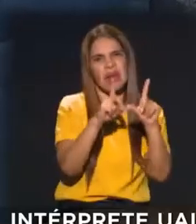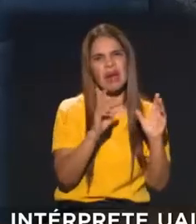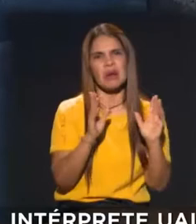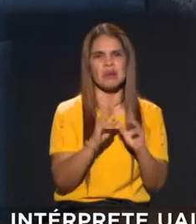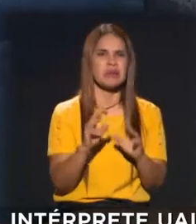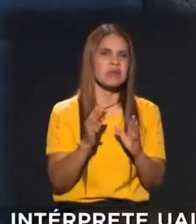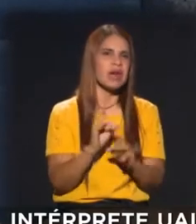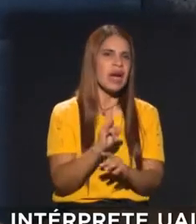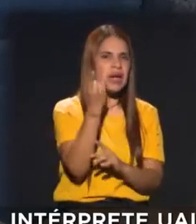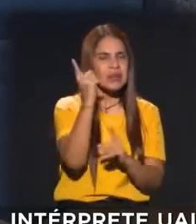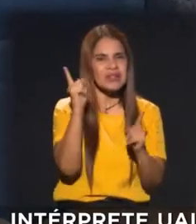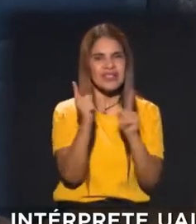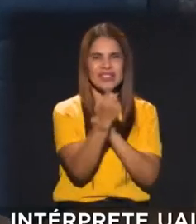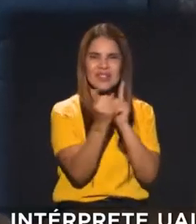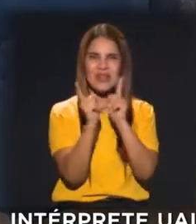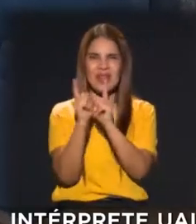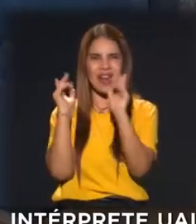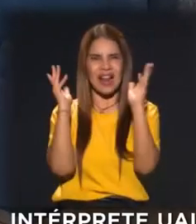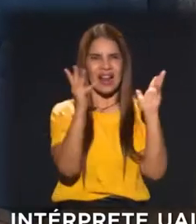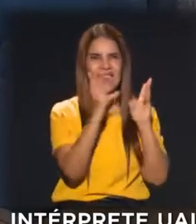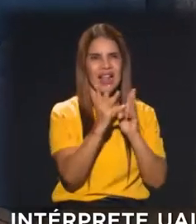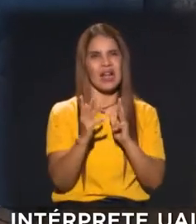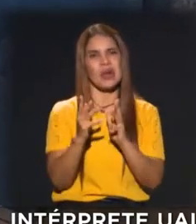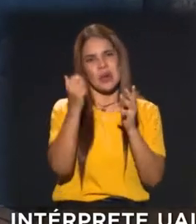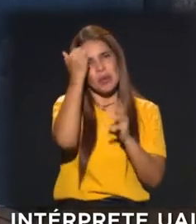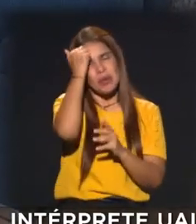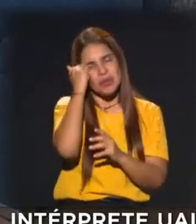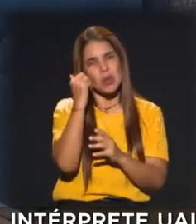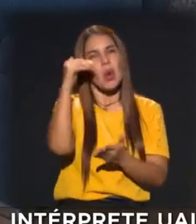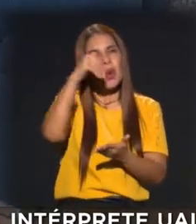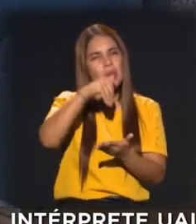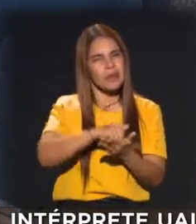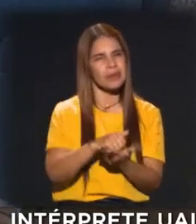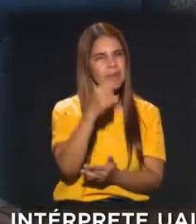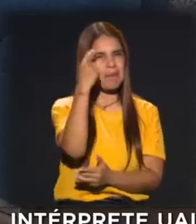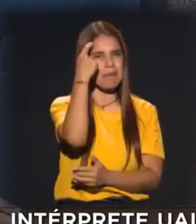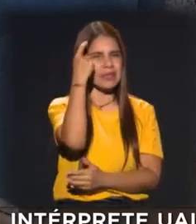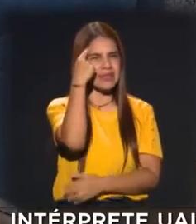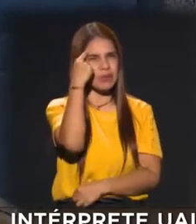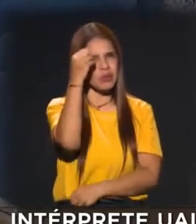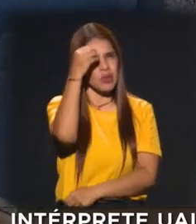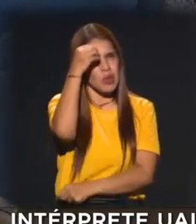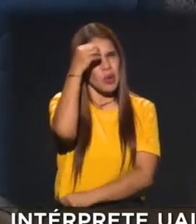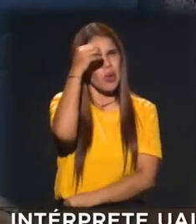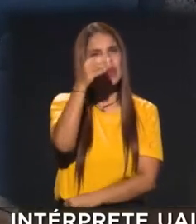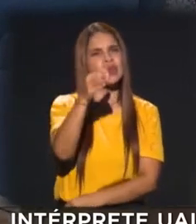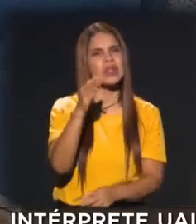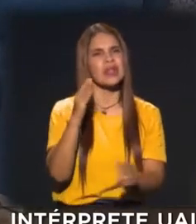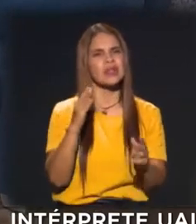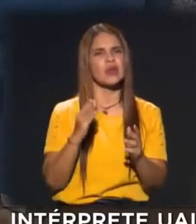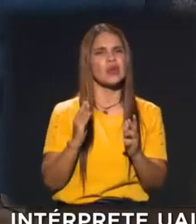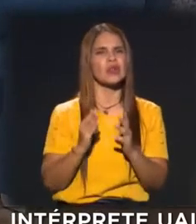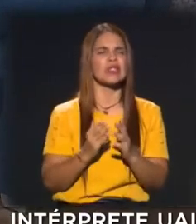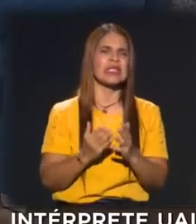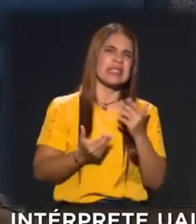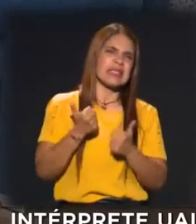con docentes que siempre estoy acompañando, es repensémonos mucho en ese tipo de conceptos que nos han limitado tanto,